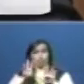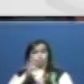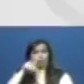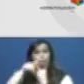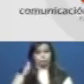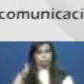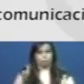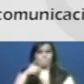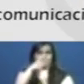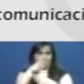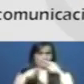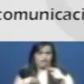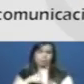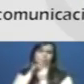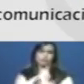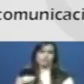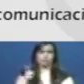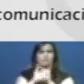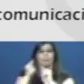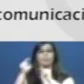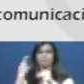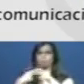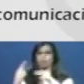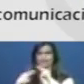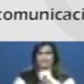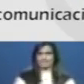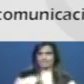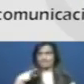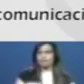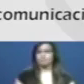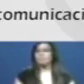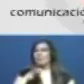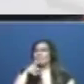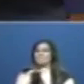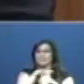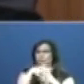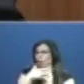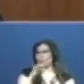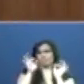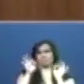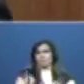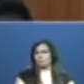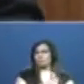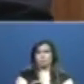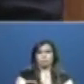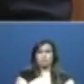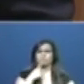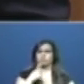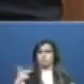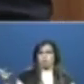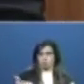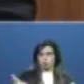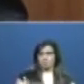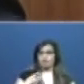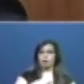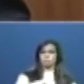debate de política general lo hacemos en un escenario que sigue presentando dificultades muy graves para